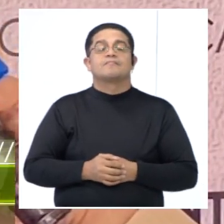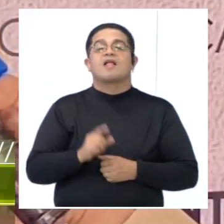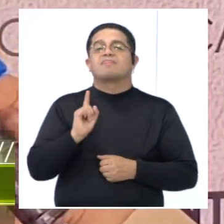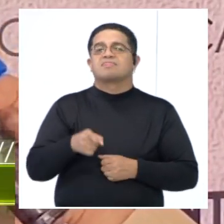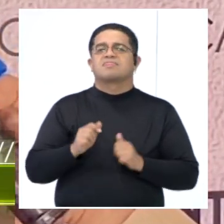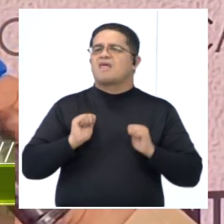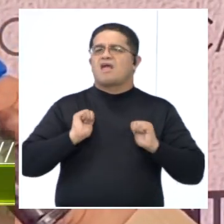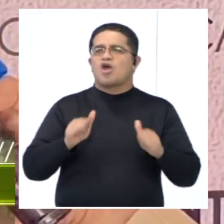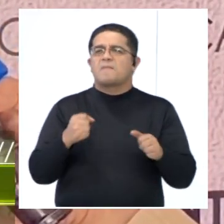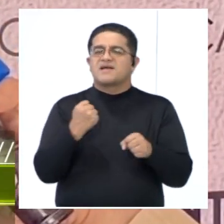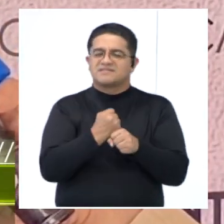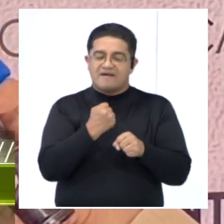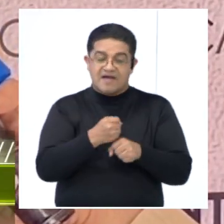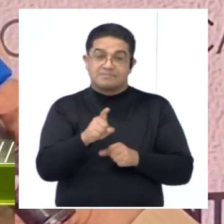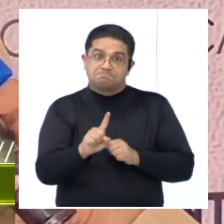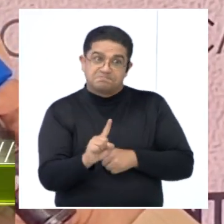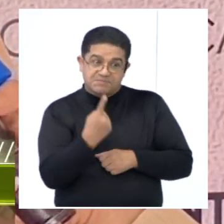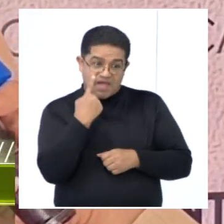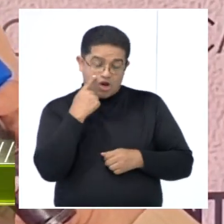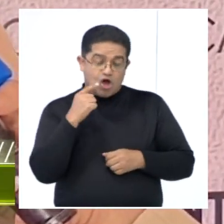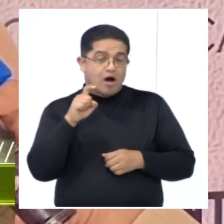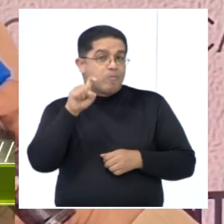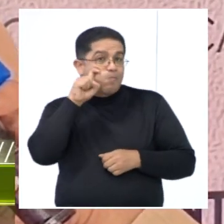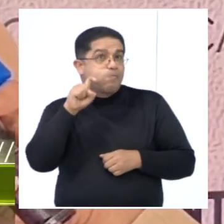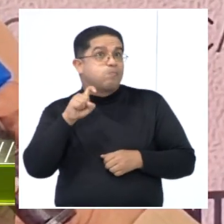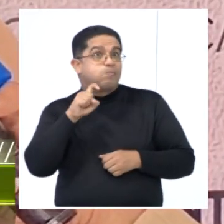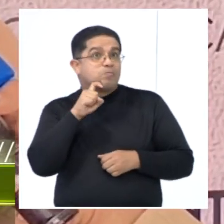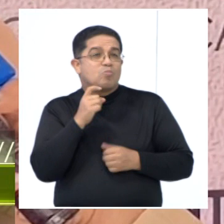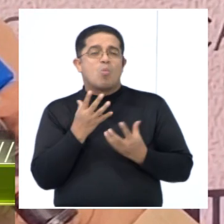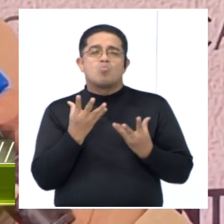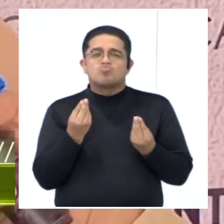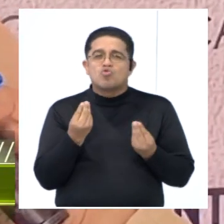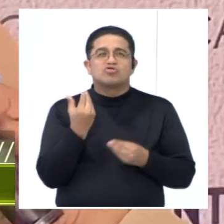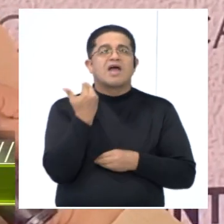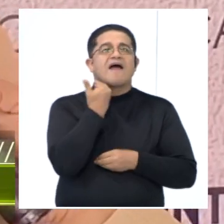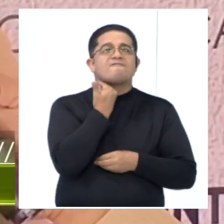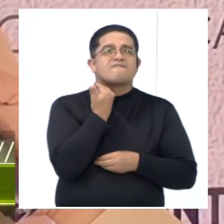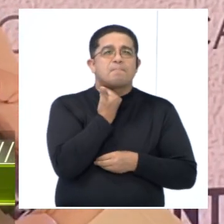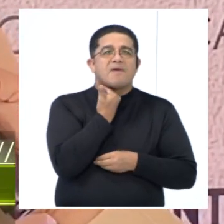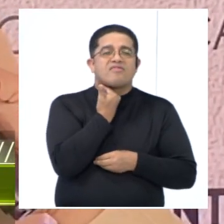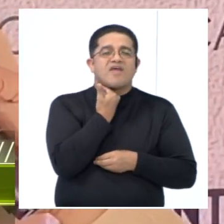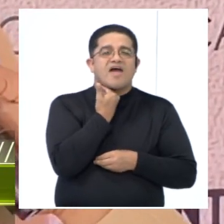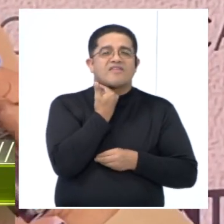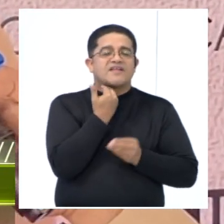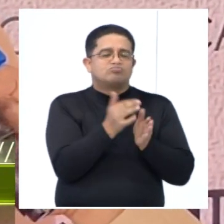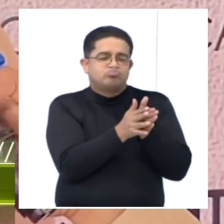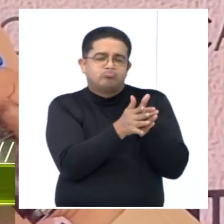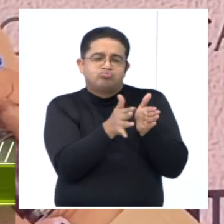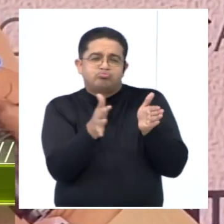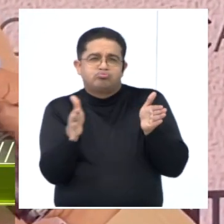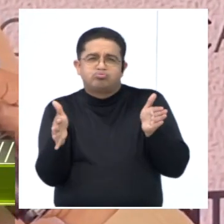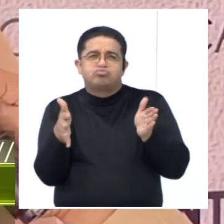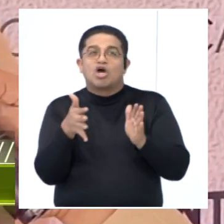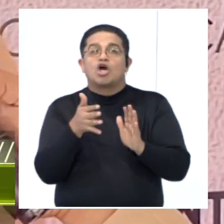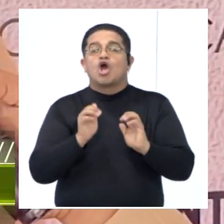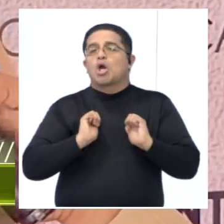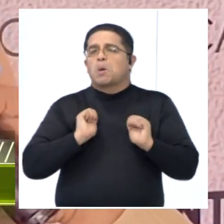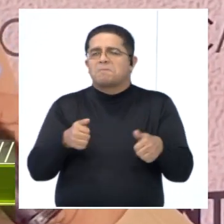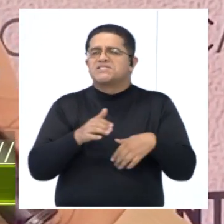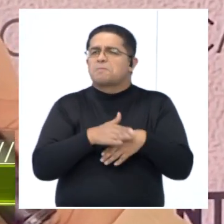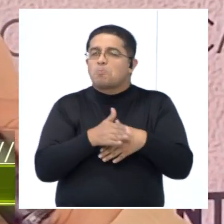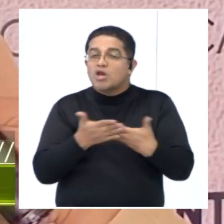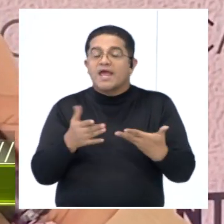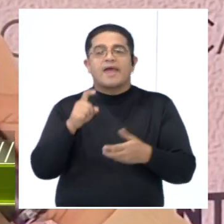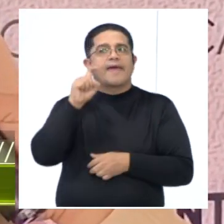trabajar desde el vientre de mamá, porque muchas de las enfermedades que se manifiestan a lo largo del tiempo ocurren porque hubo un embarazo que